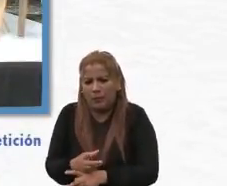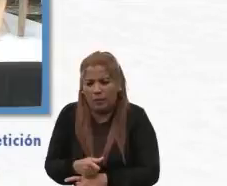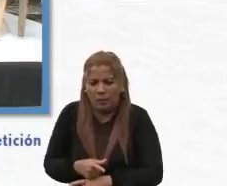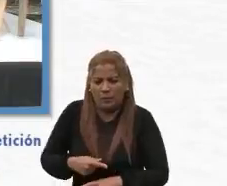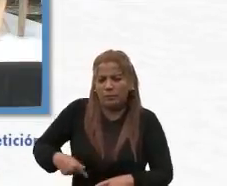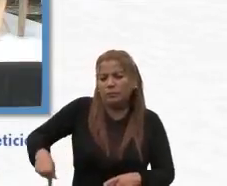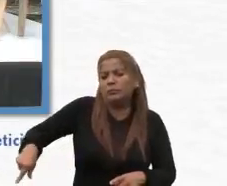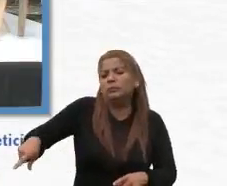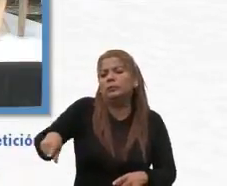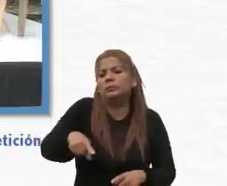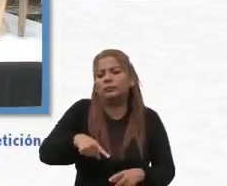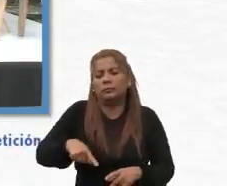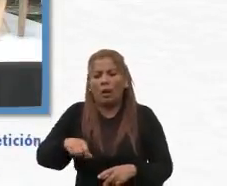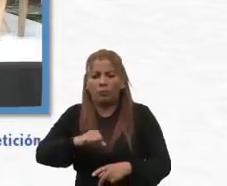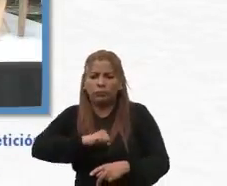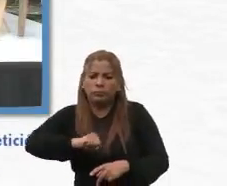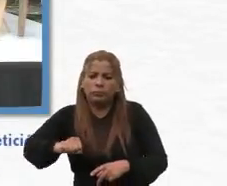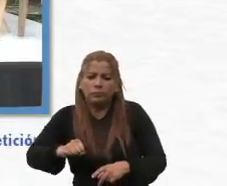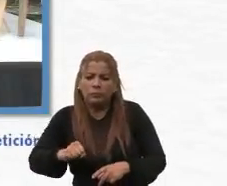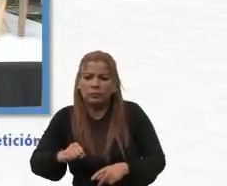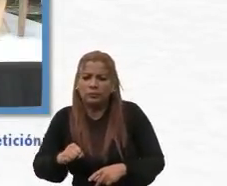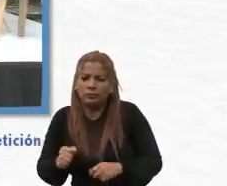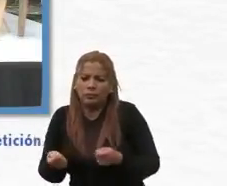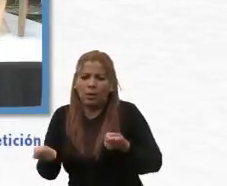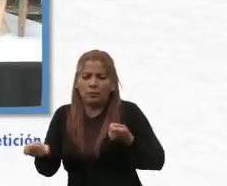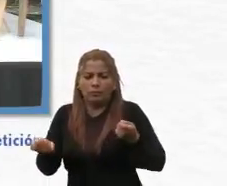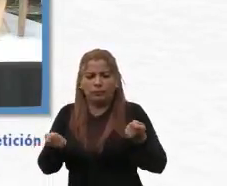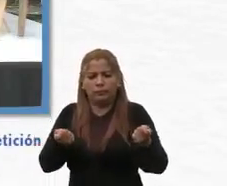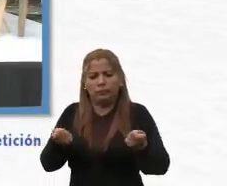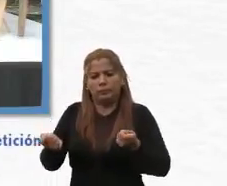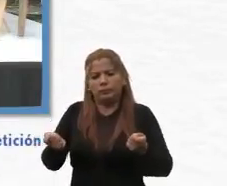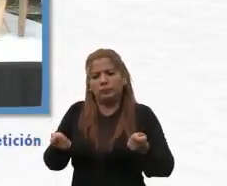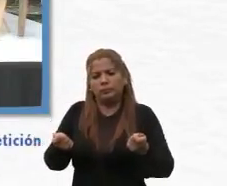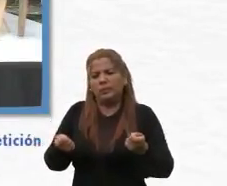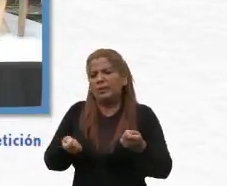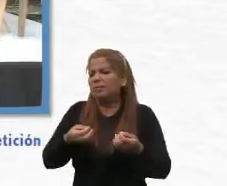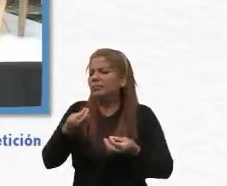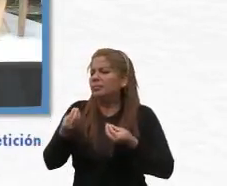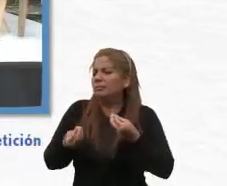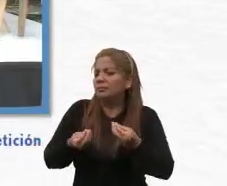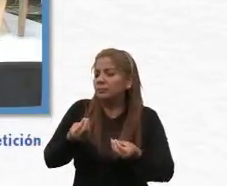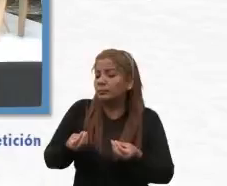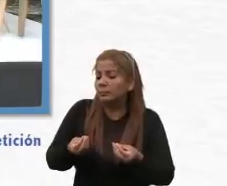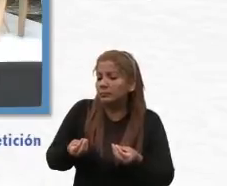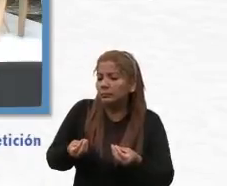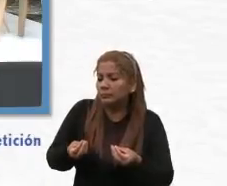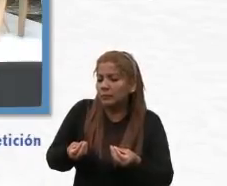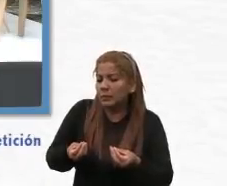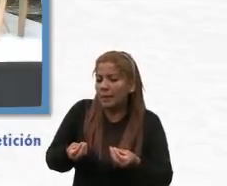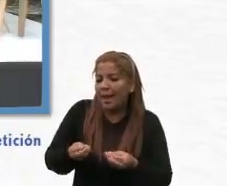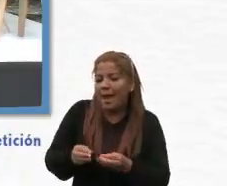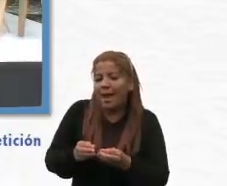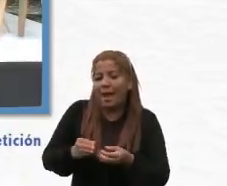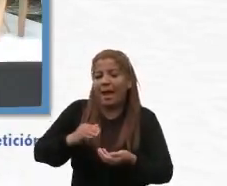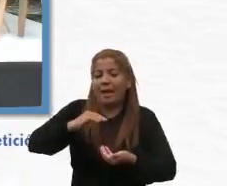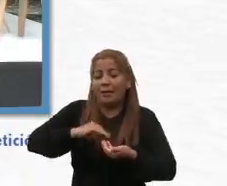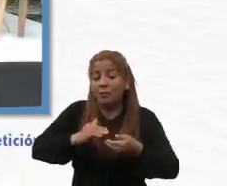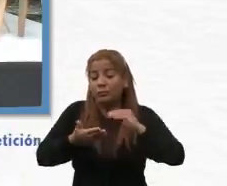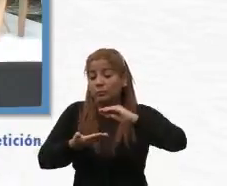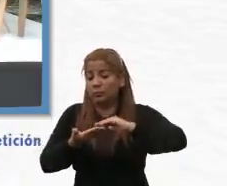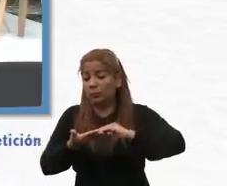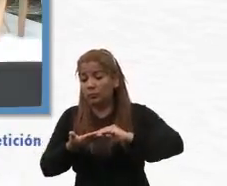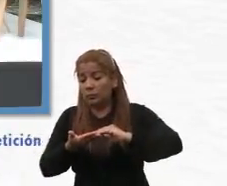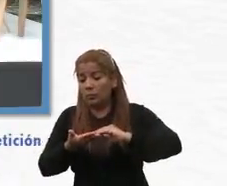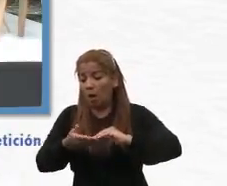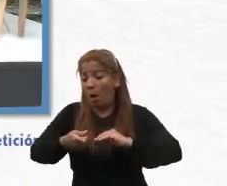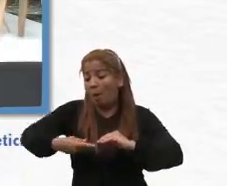local y que convierten a las comunidades rurales en